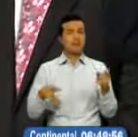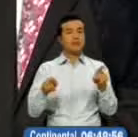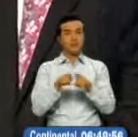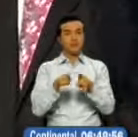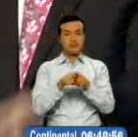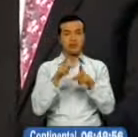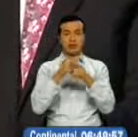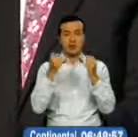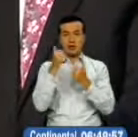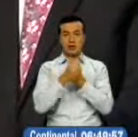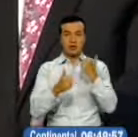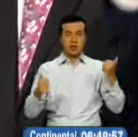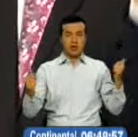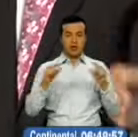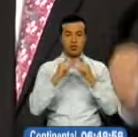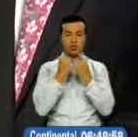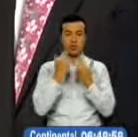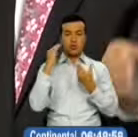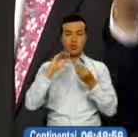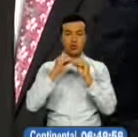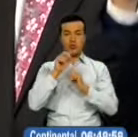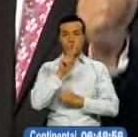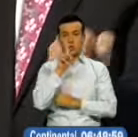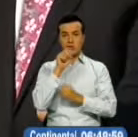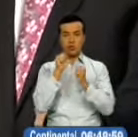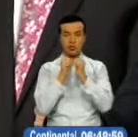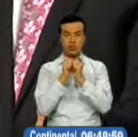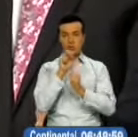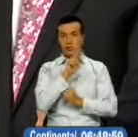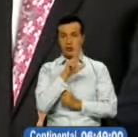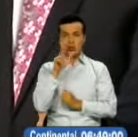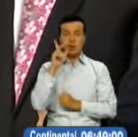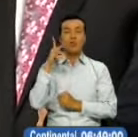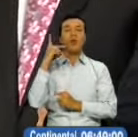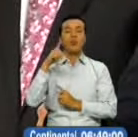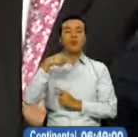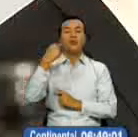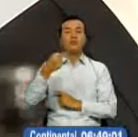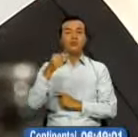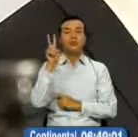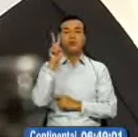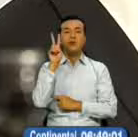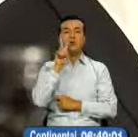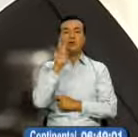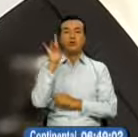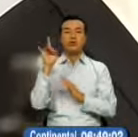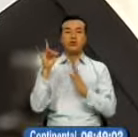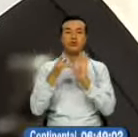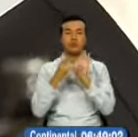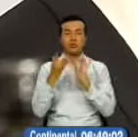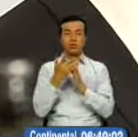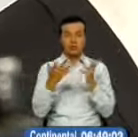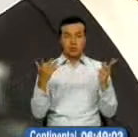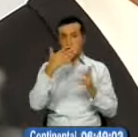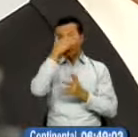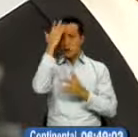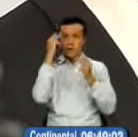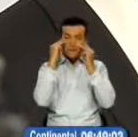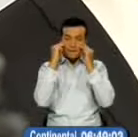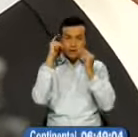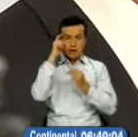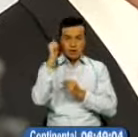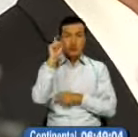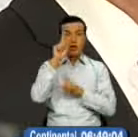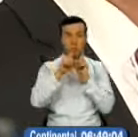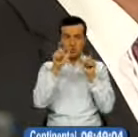los ex candidatos de Creo, Guillermo Lasso y Andrés Páez, el próximo viernes 28 de abril, entre otras personas allegadas al movimiento político